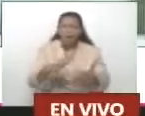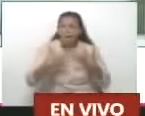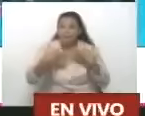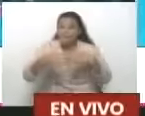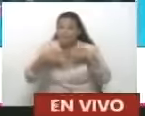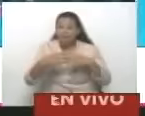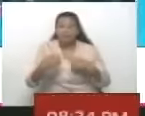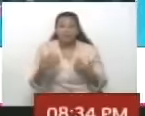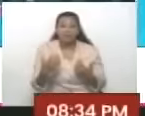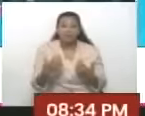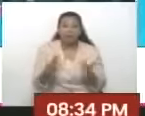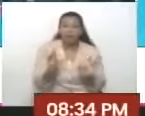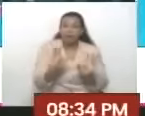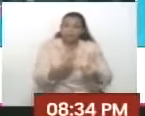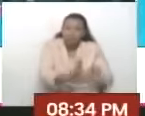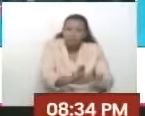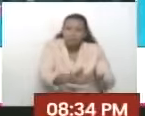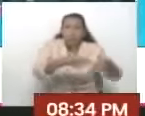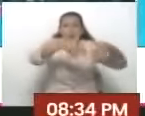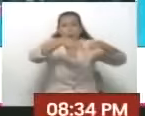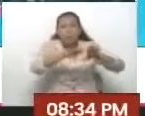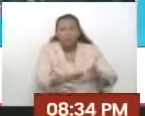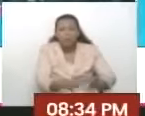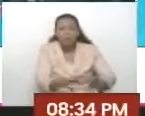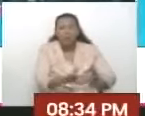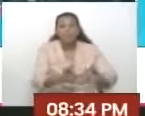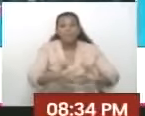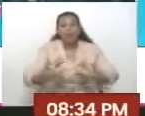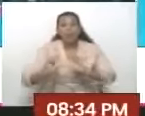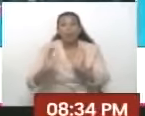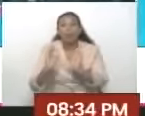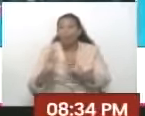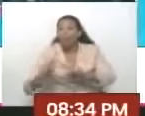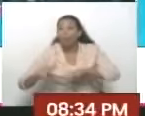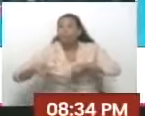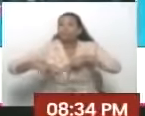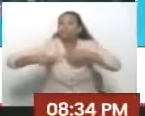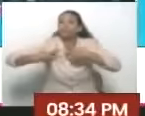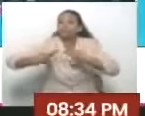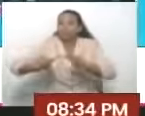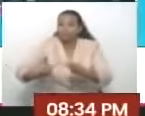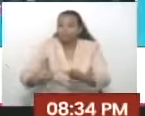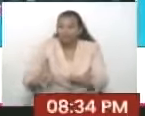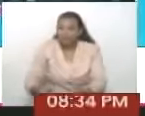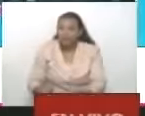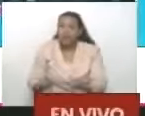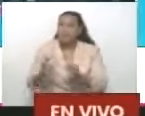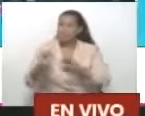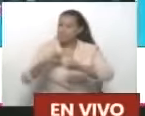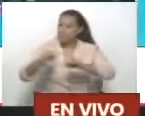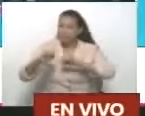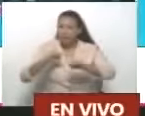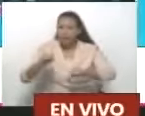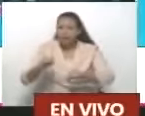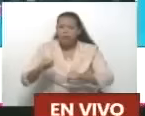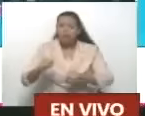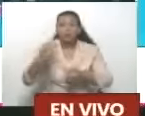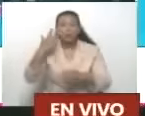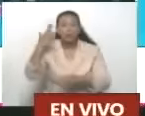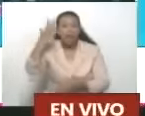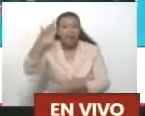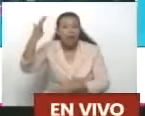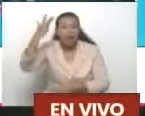y tuvimos esta pausa. Pero estamos preparados para ver este